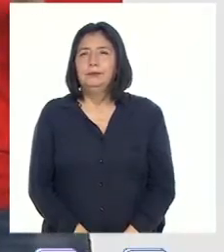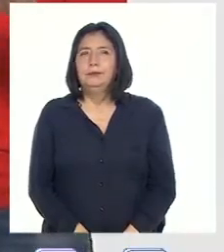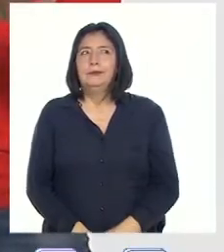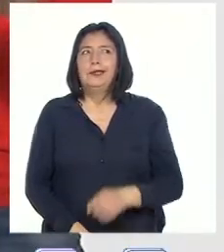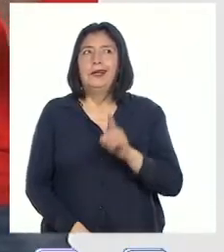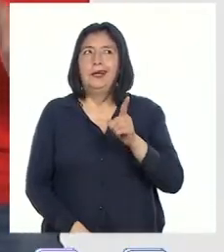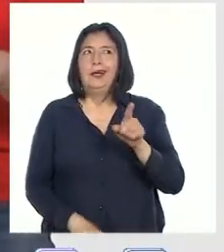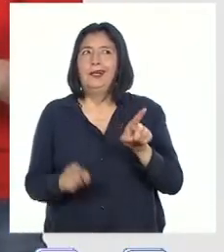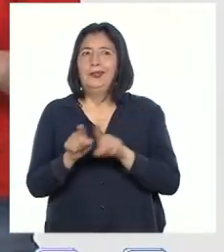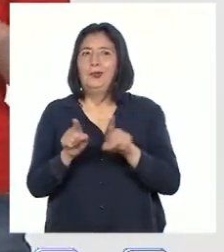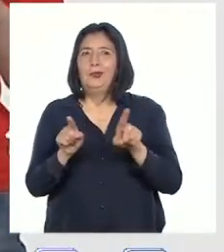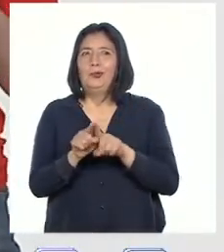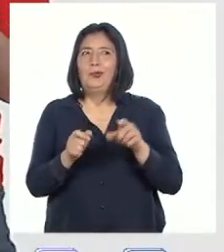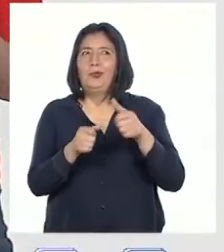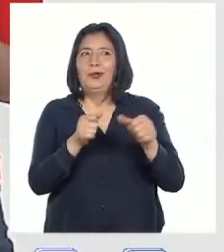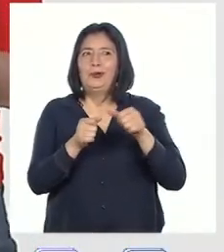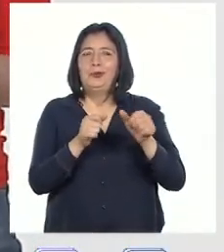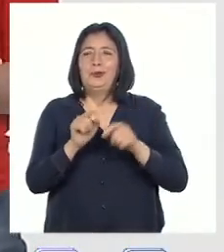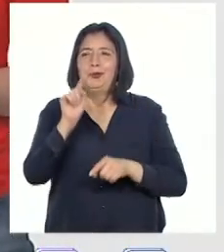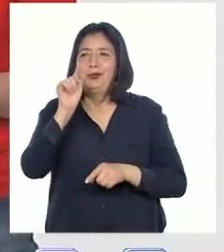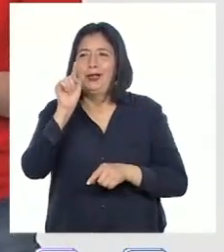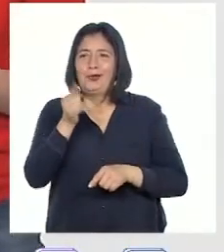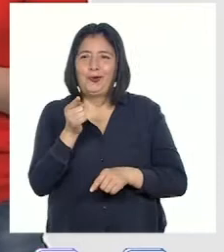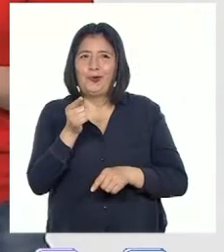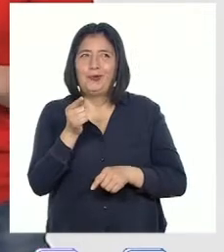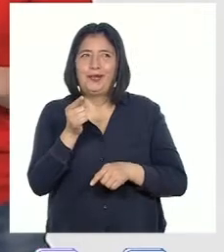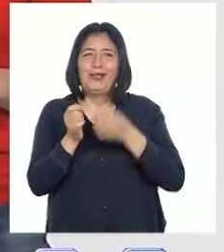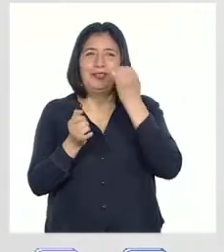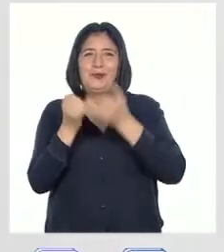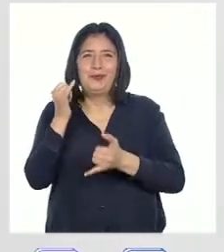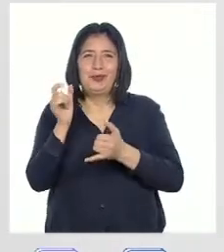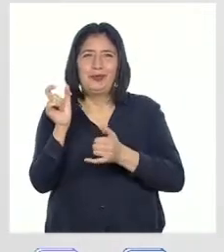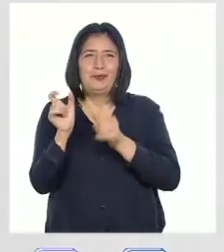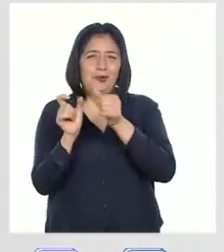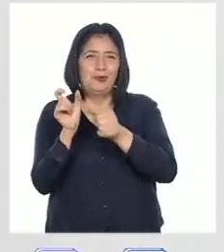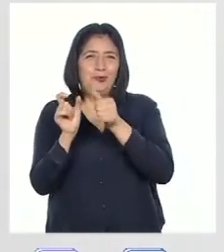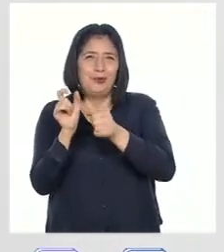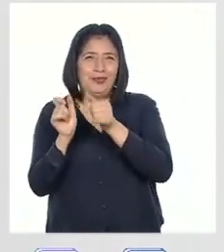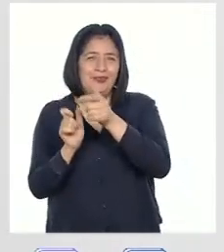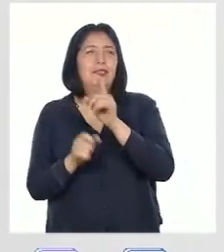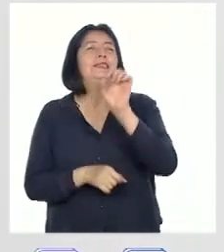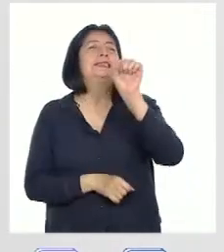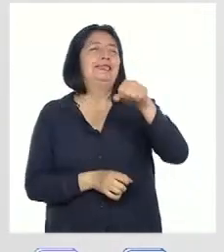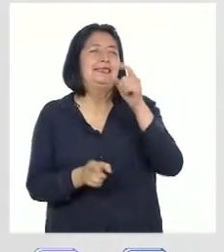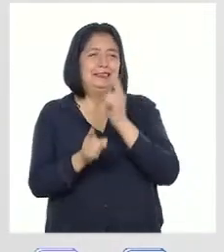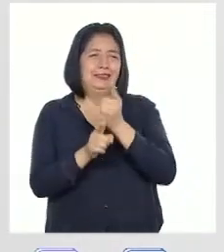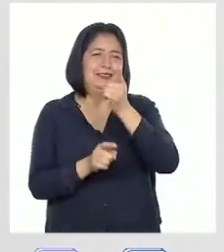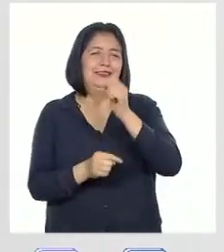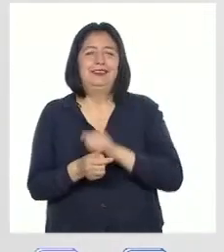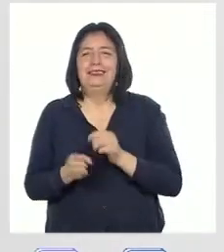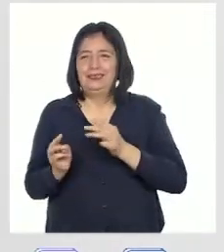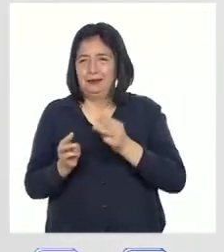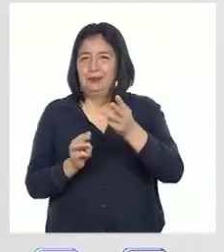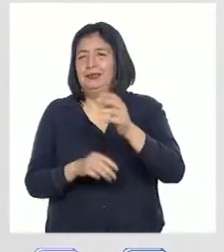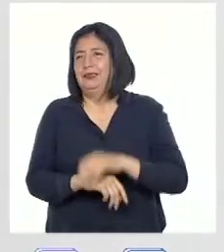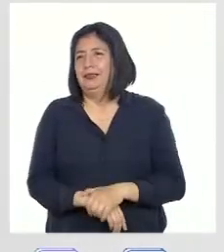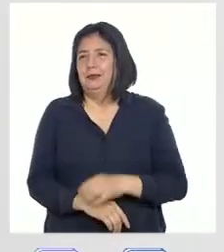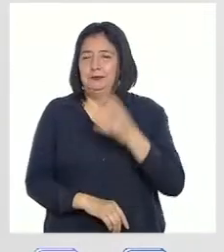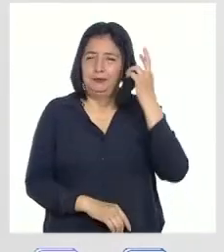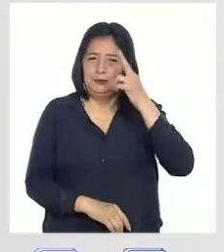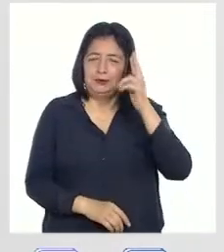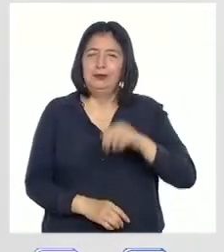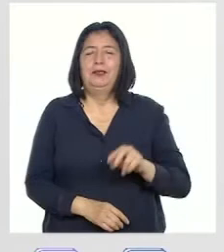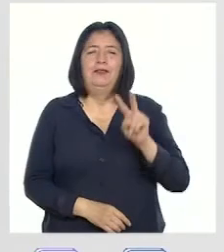Es el mismo número, pero con una coma decimal que separa la última cifra. Exactamente. Y esa es la estrategia. Por